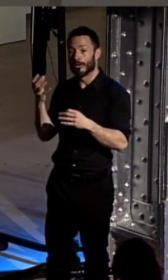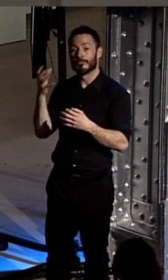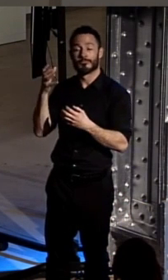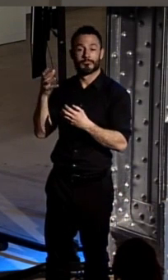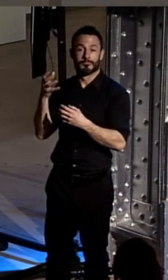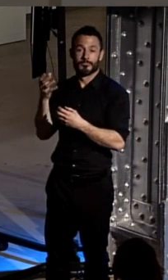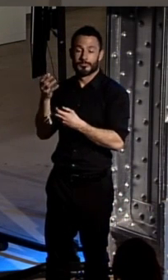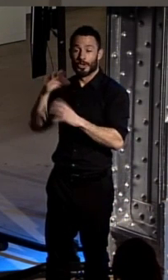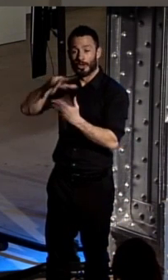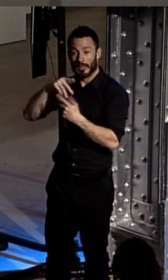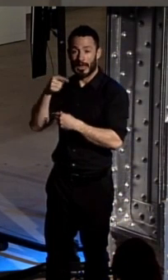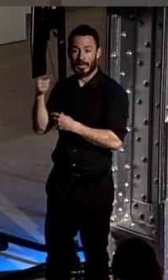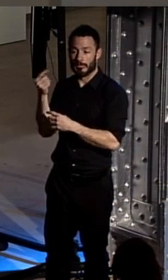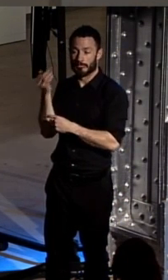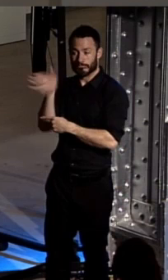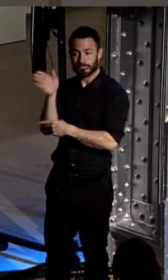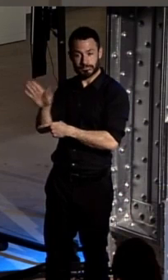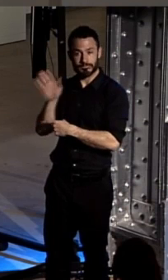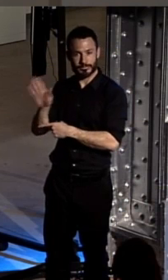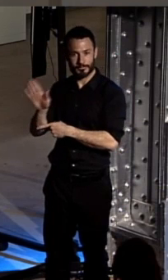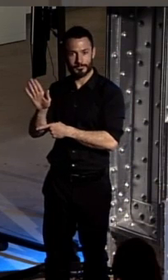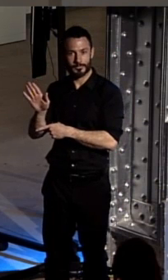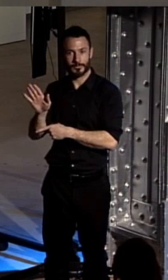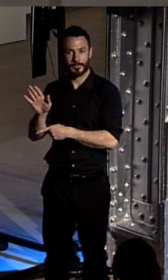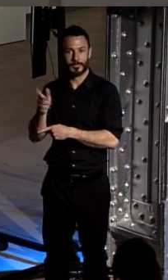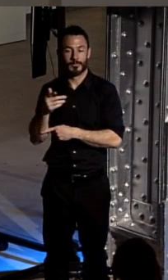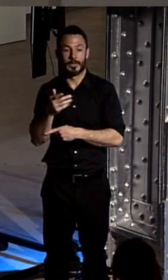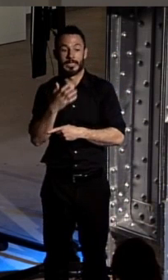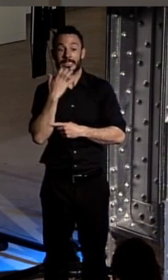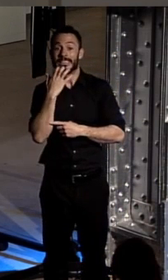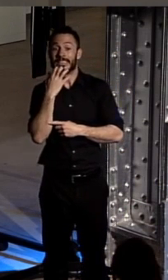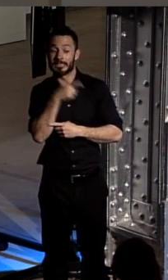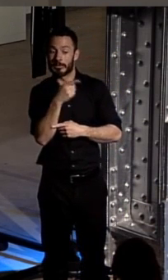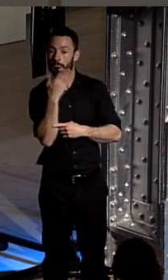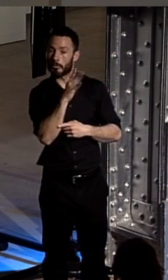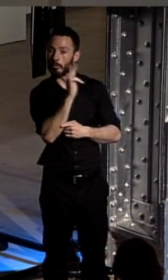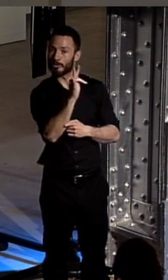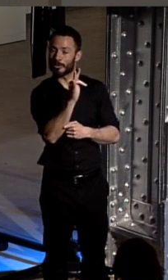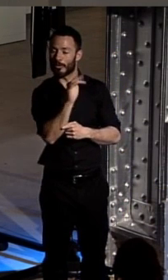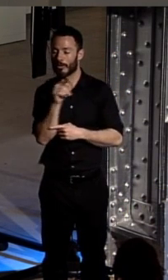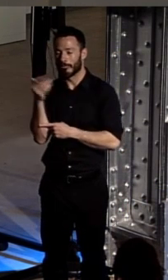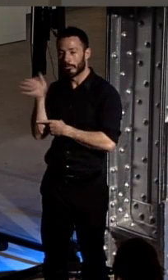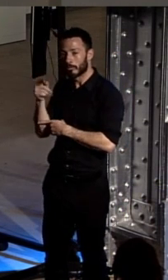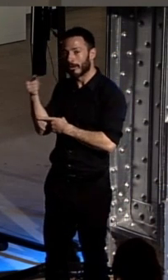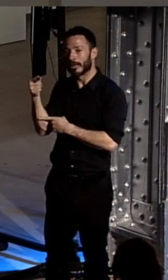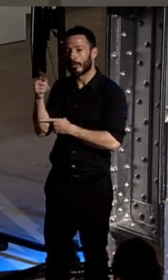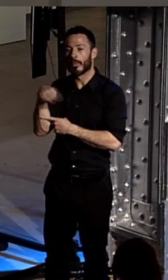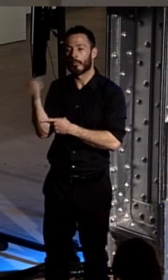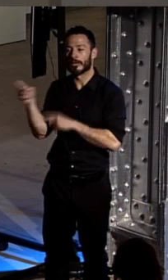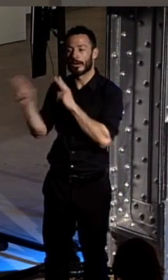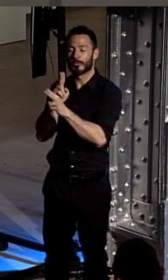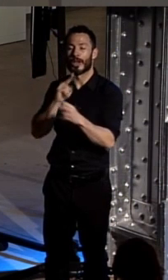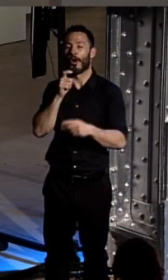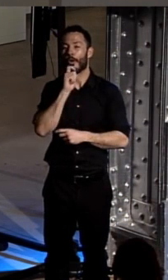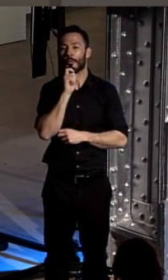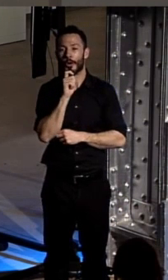y observaron qué tipo de posts ponían los que solo recibían noticias positivas y los que recibían noticias negativas. Y lo que observaron es